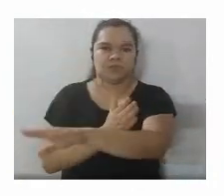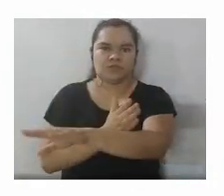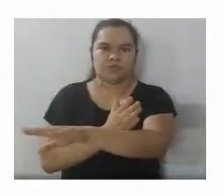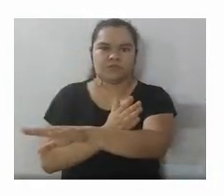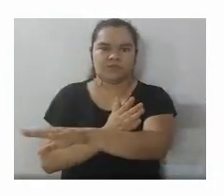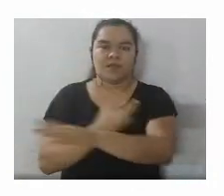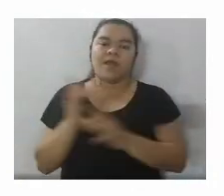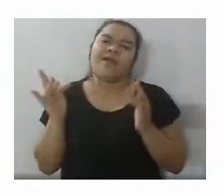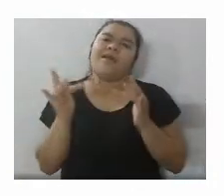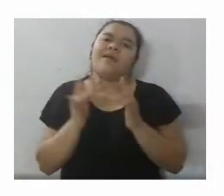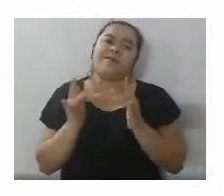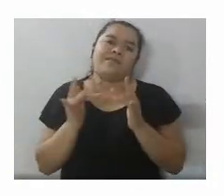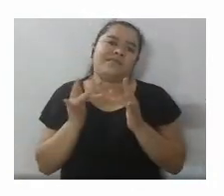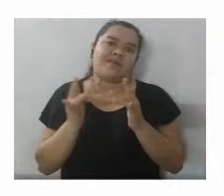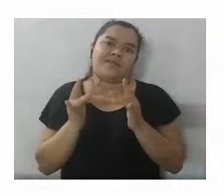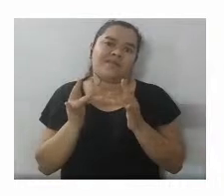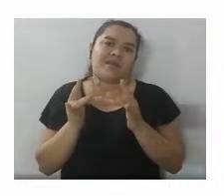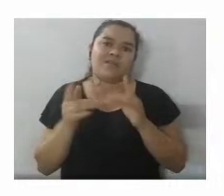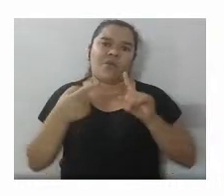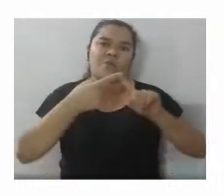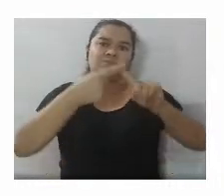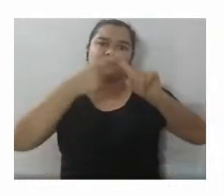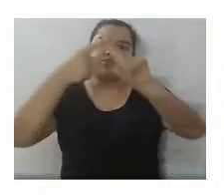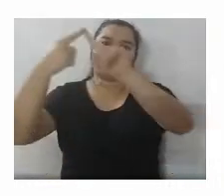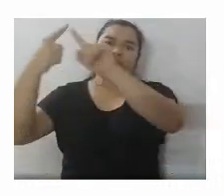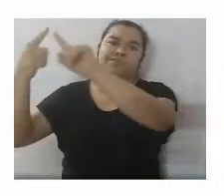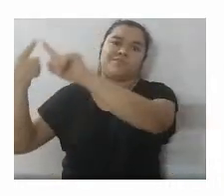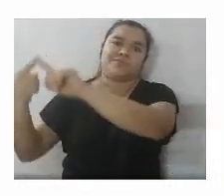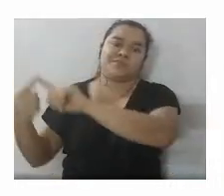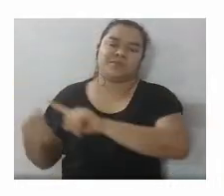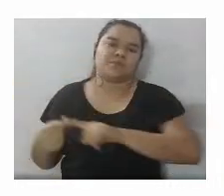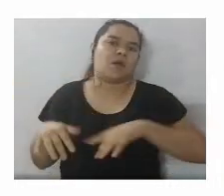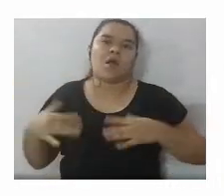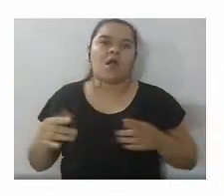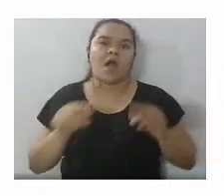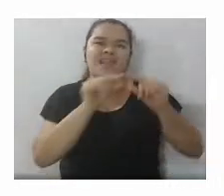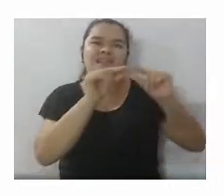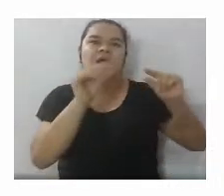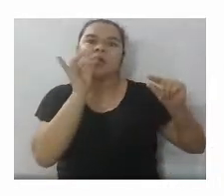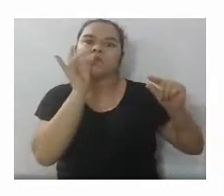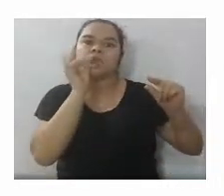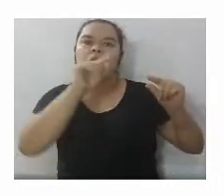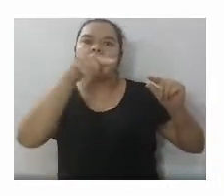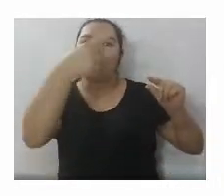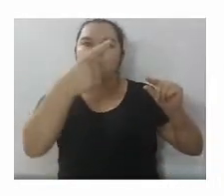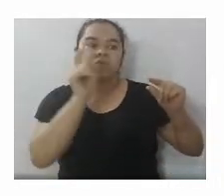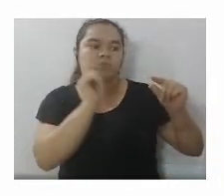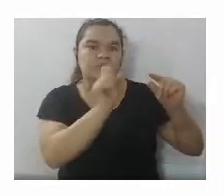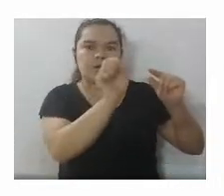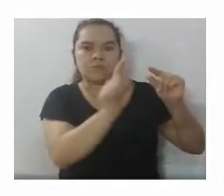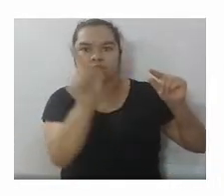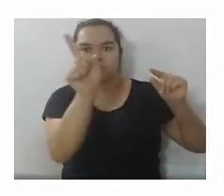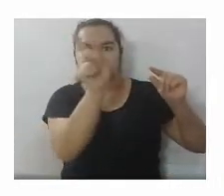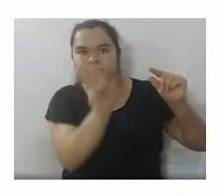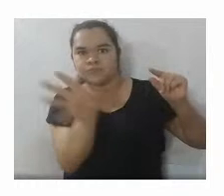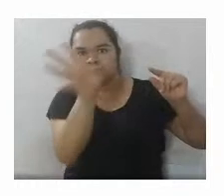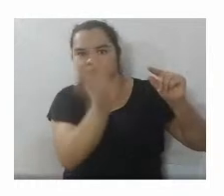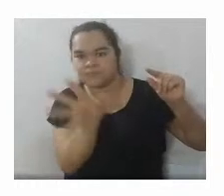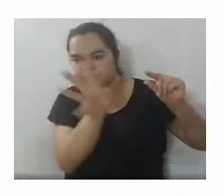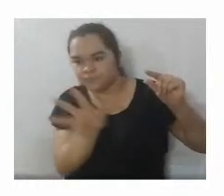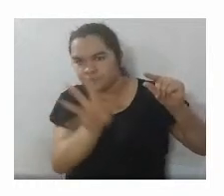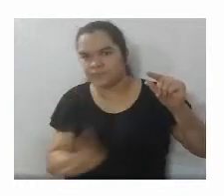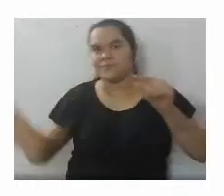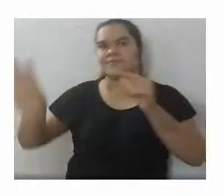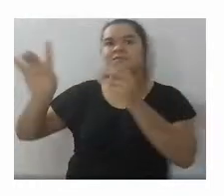de última ustedes van a poder entrar incluso a través de otros sitios. Lo importante que tiene que llegar, lo que se tiene que grabar en la cabeza es que este, sobre todo con